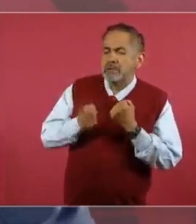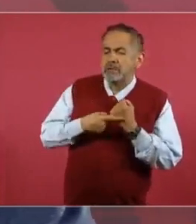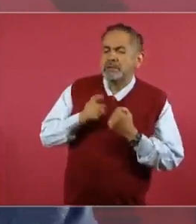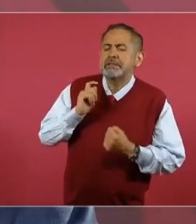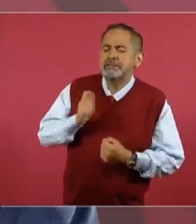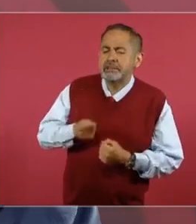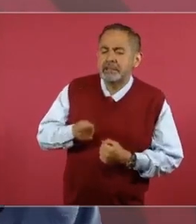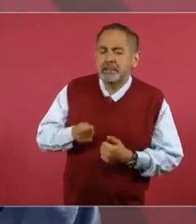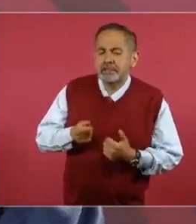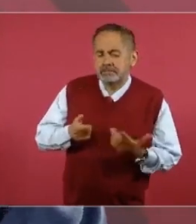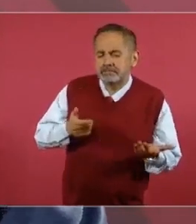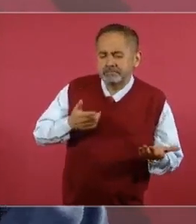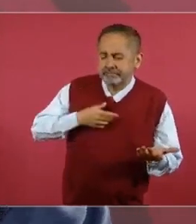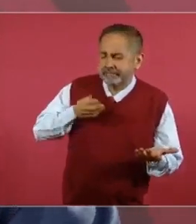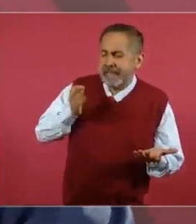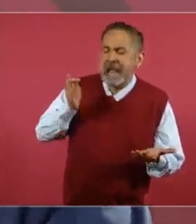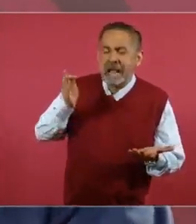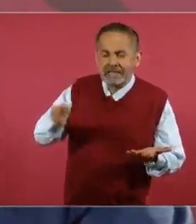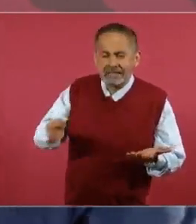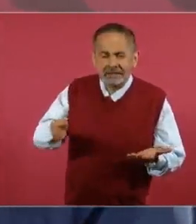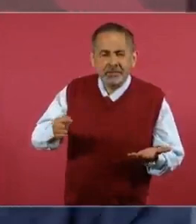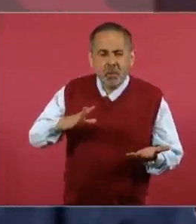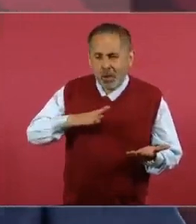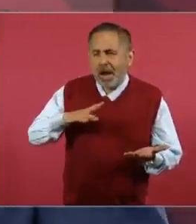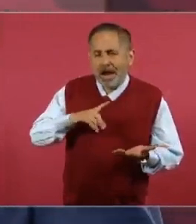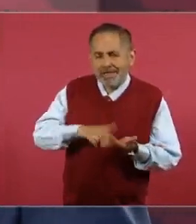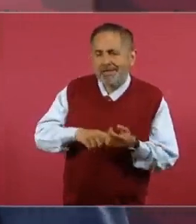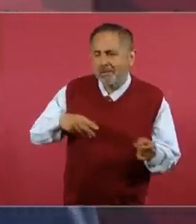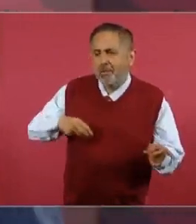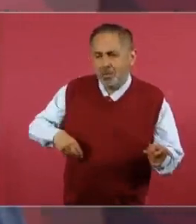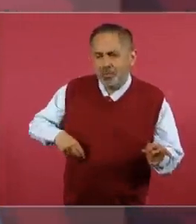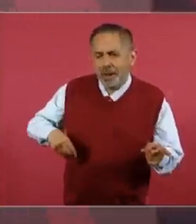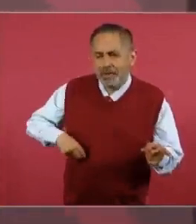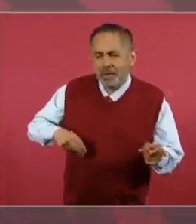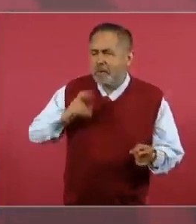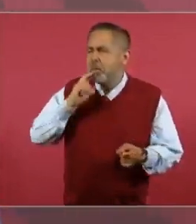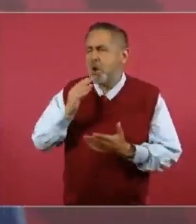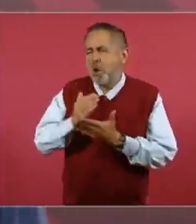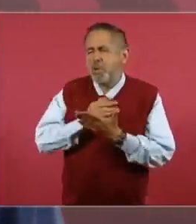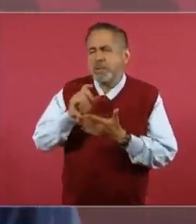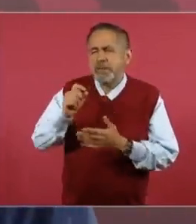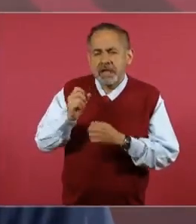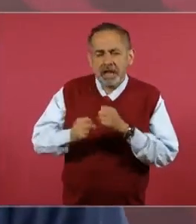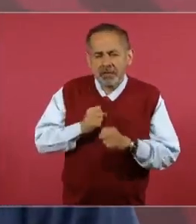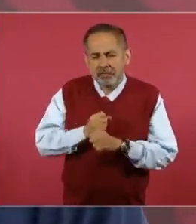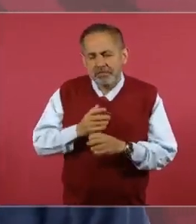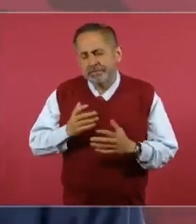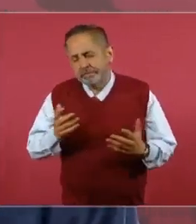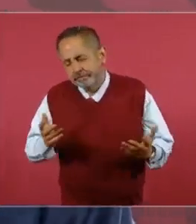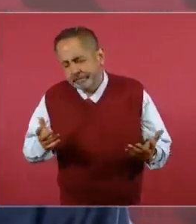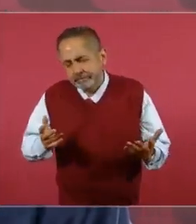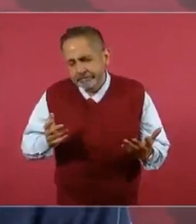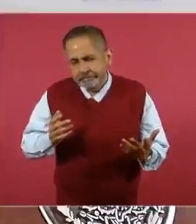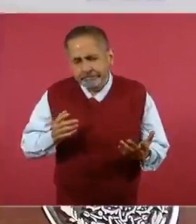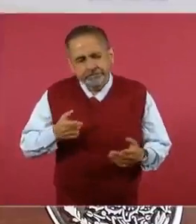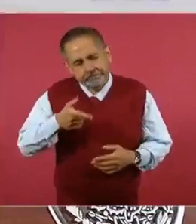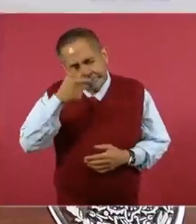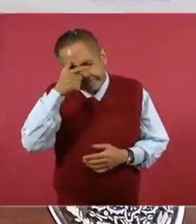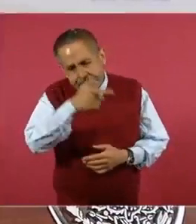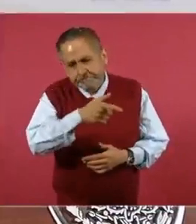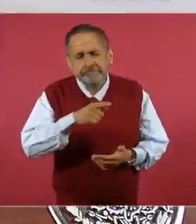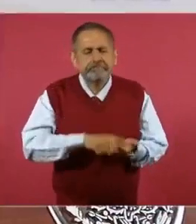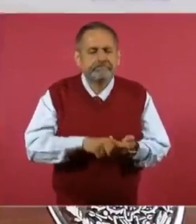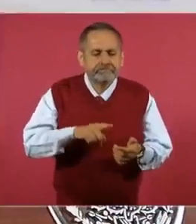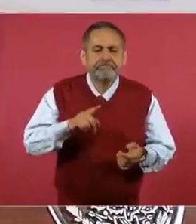años está eh aceptando de que si hay